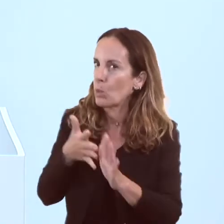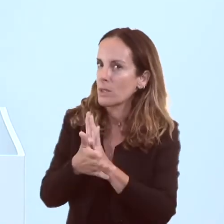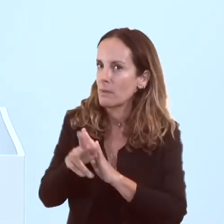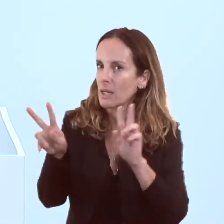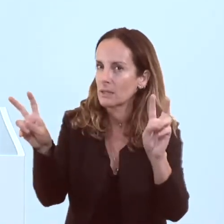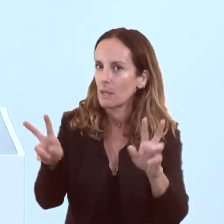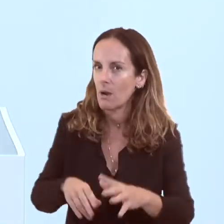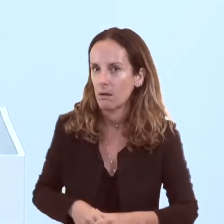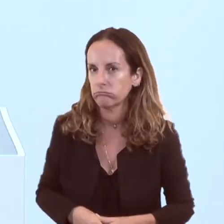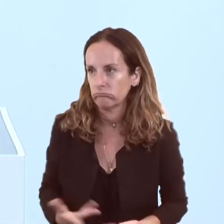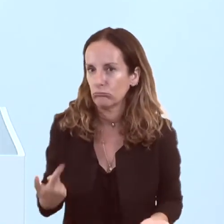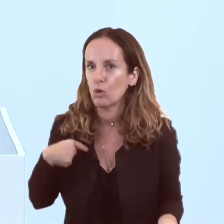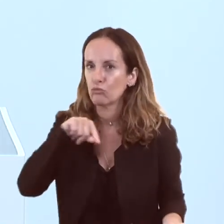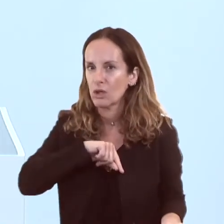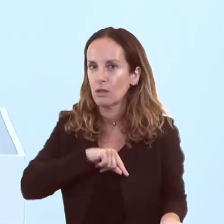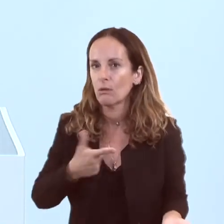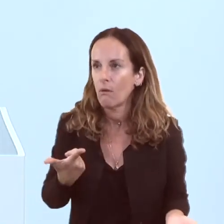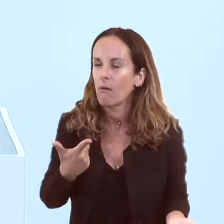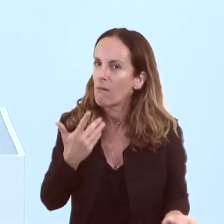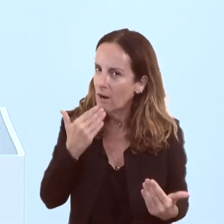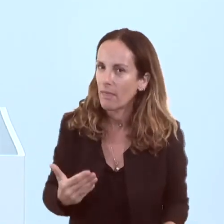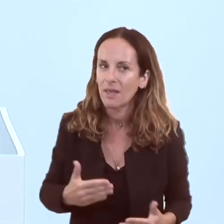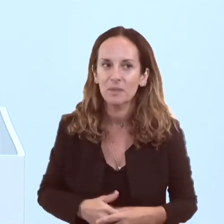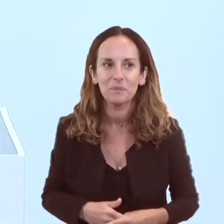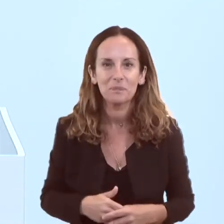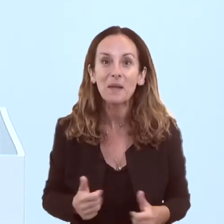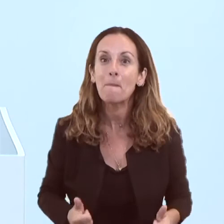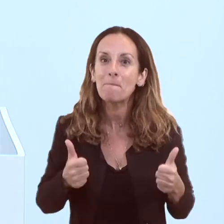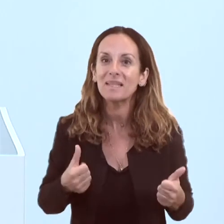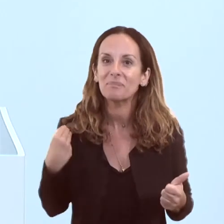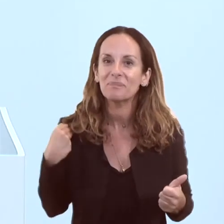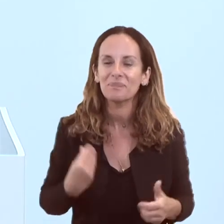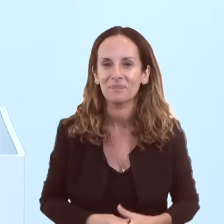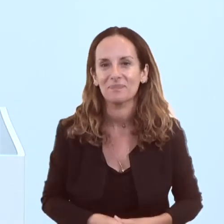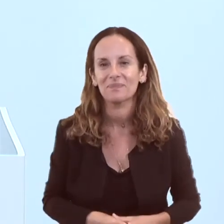no se siente Agradecido por ello venga más